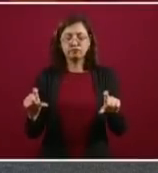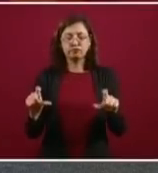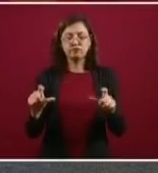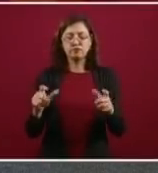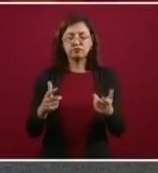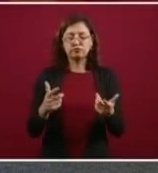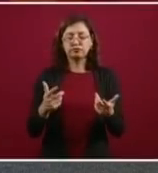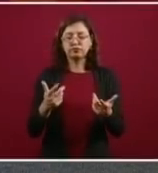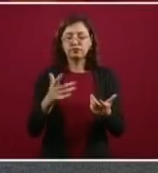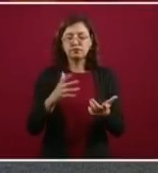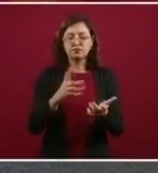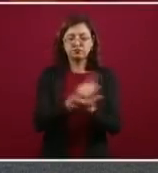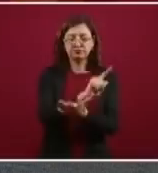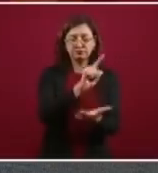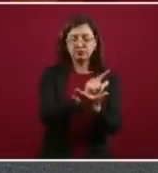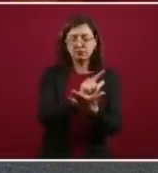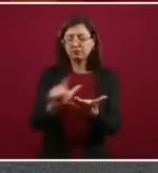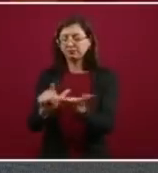convenciones